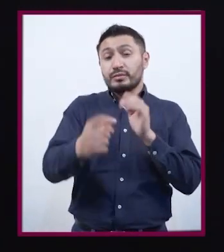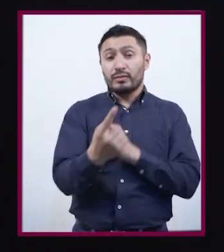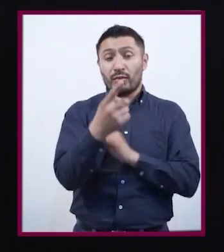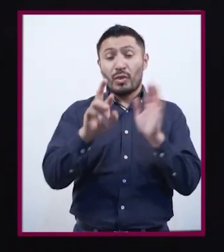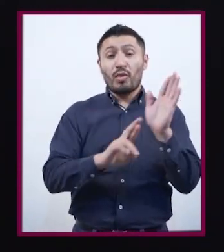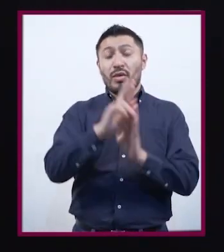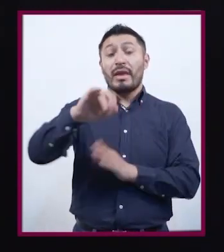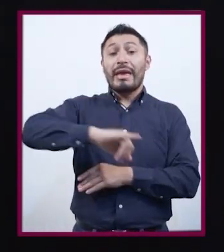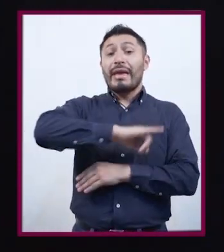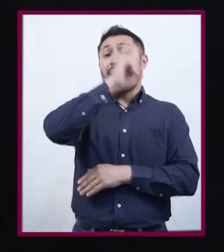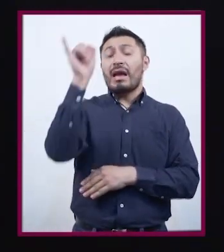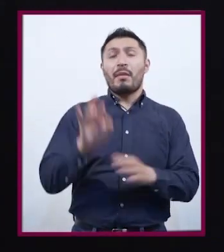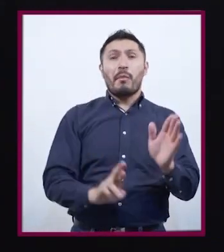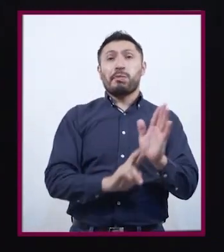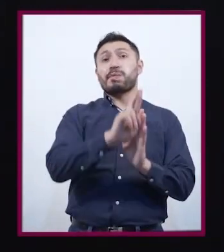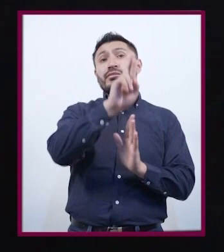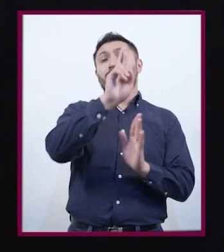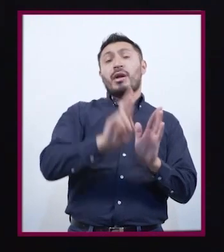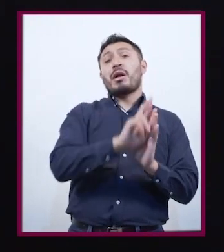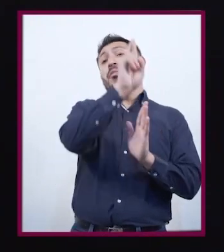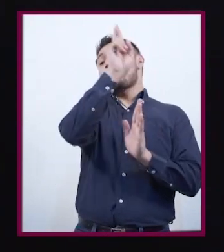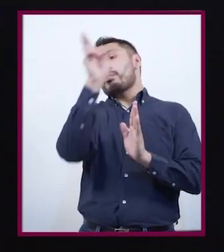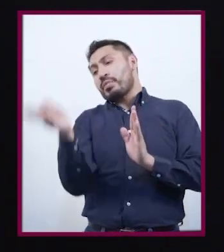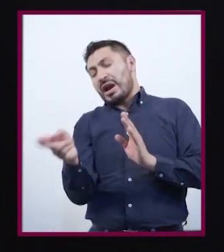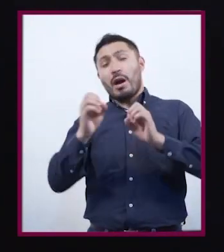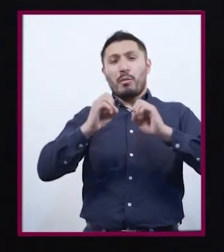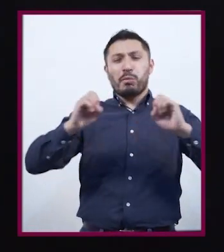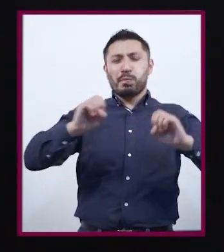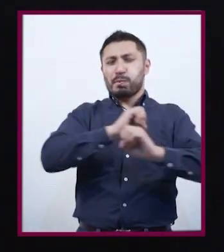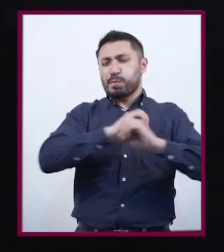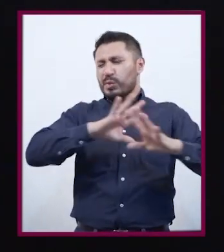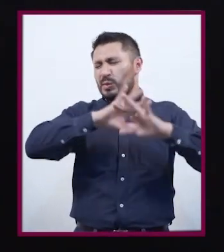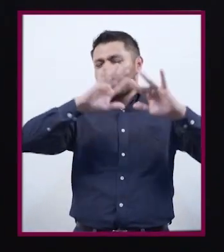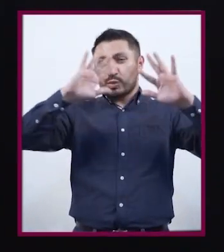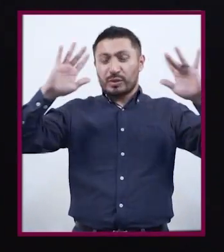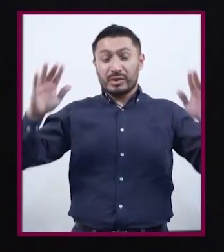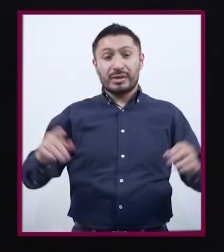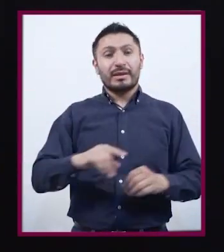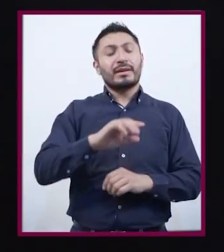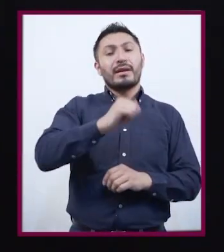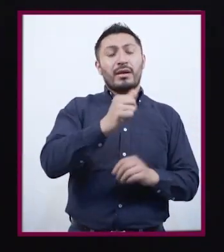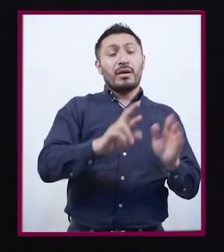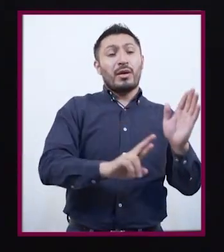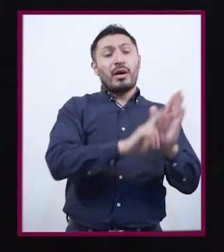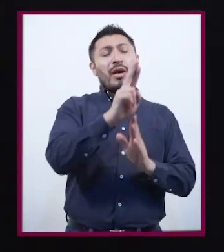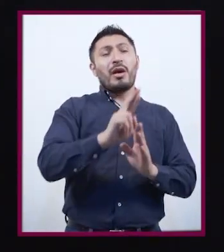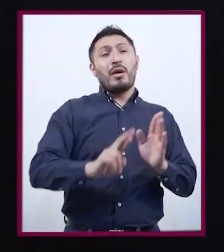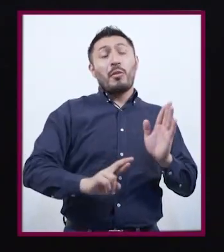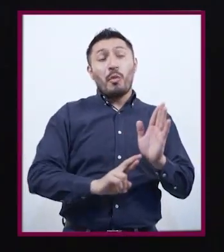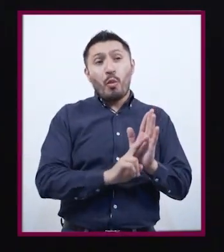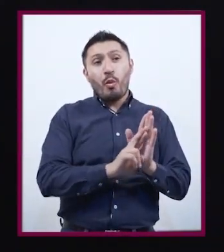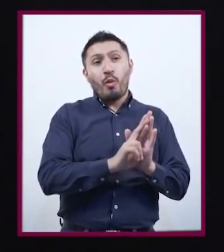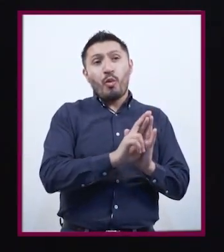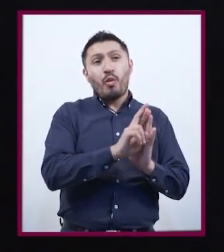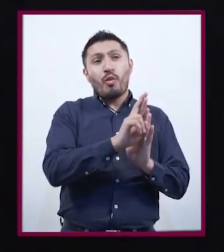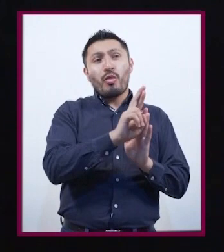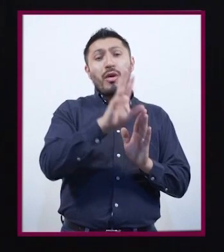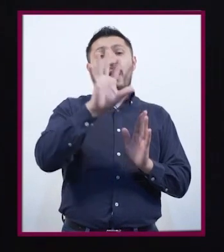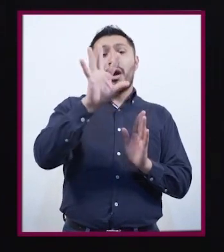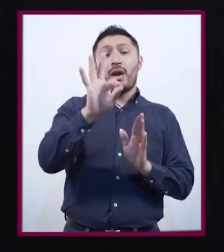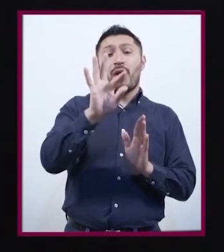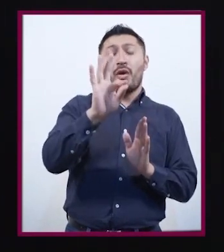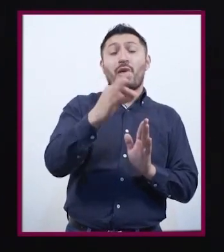frustraciones. Uno de los cohetes jamás levantó el vuelo, cayó a un costado y explotó. Y uno más se partió en el